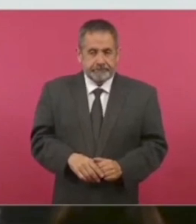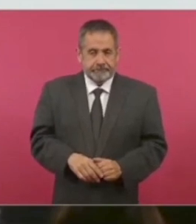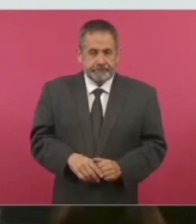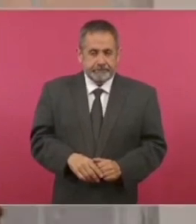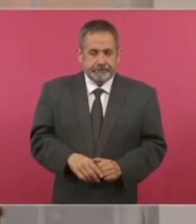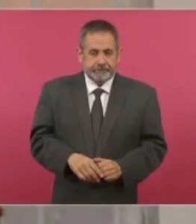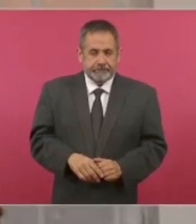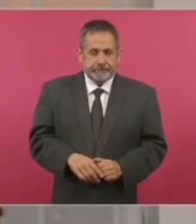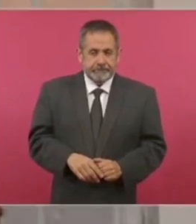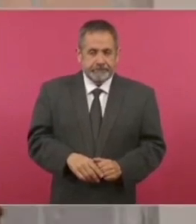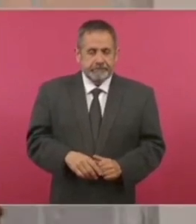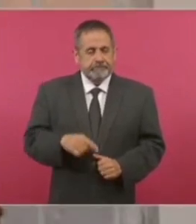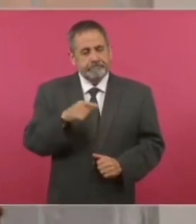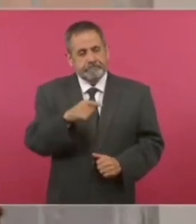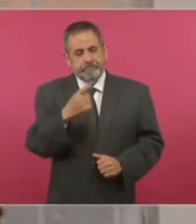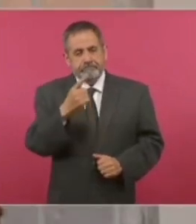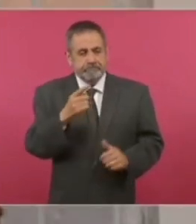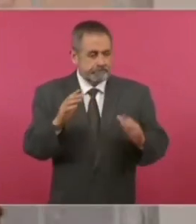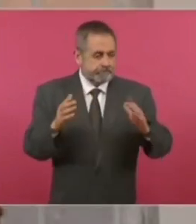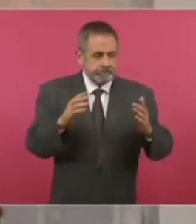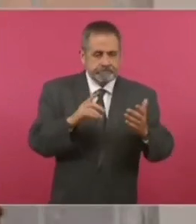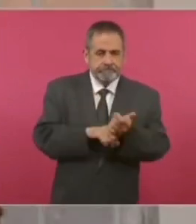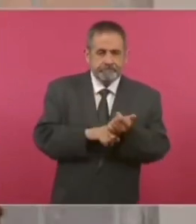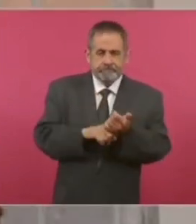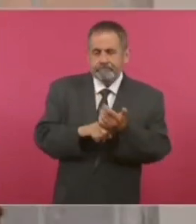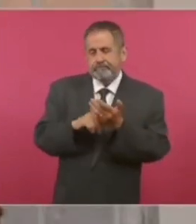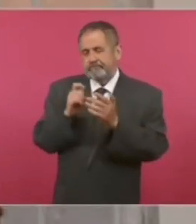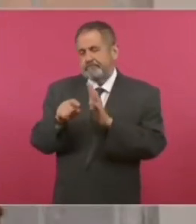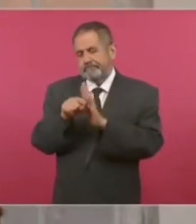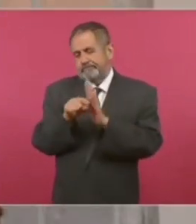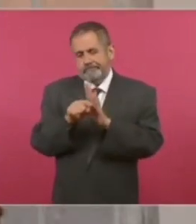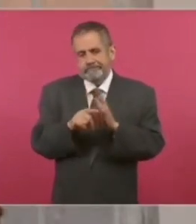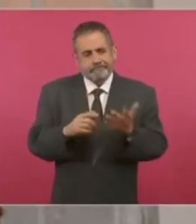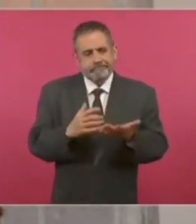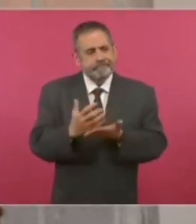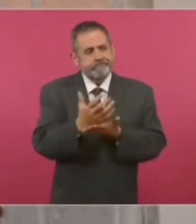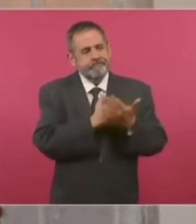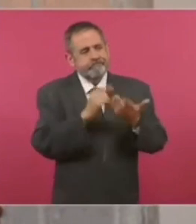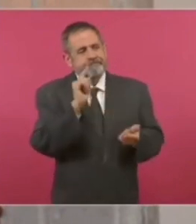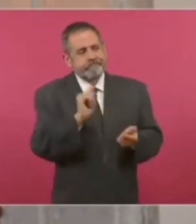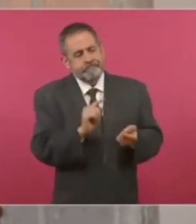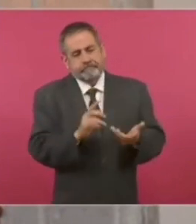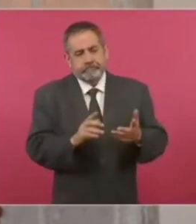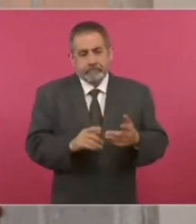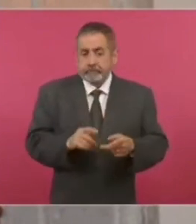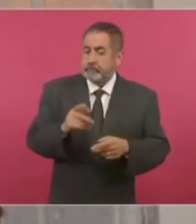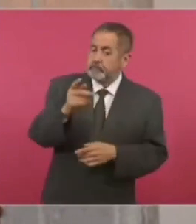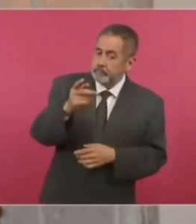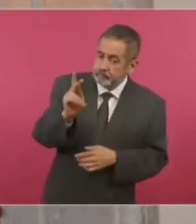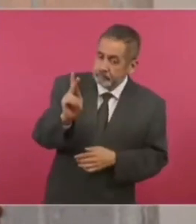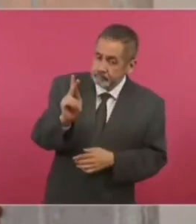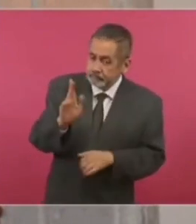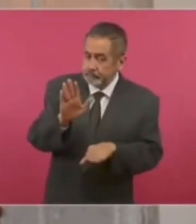Es el único decil con variación negativa. Aunque, aclaro,